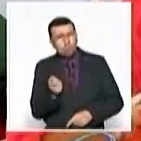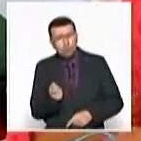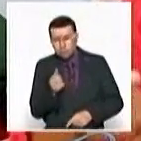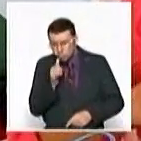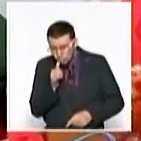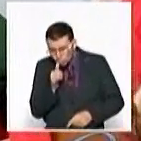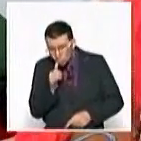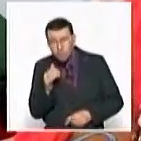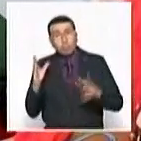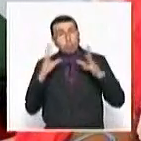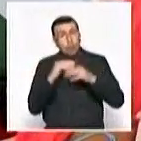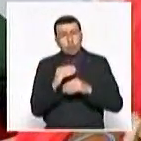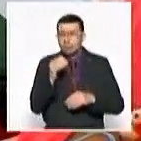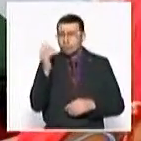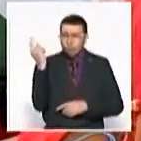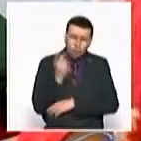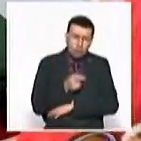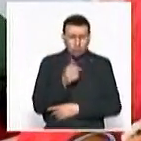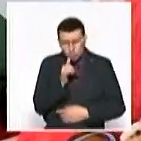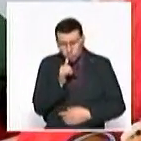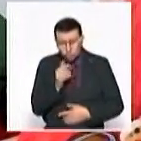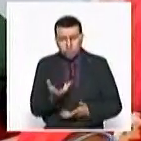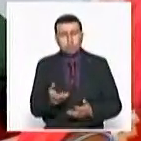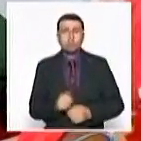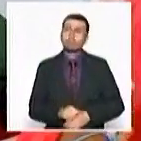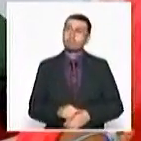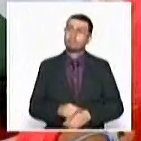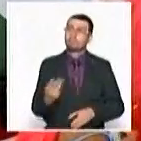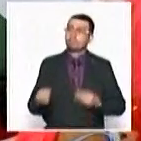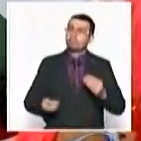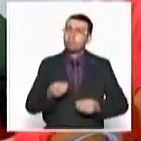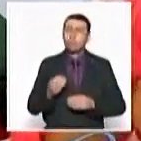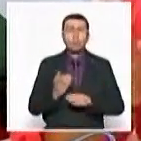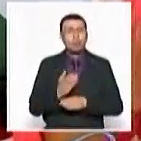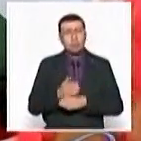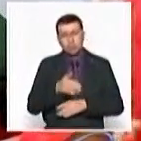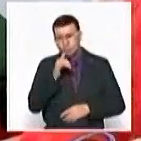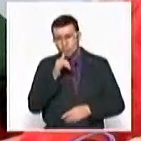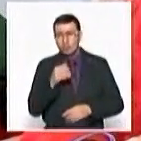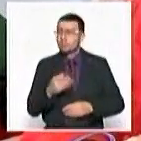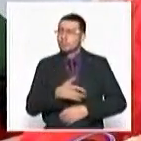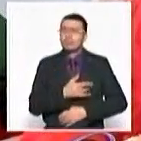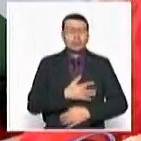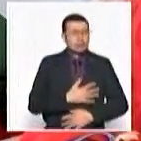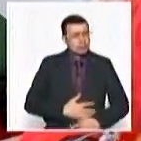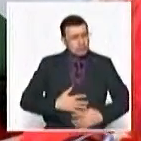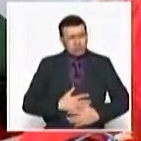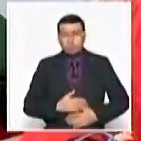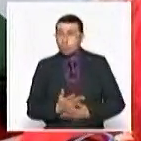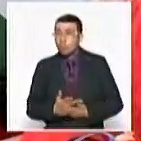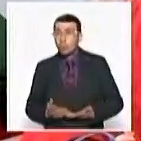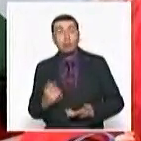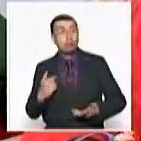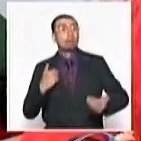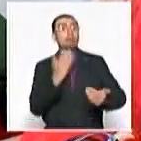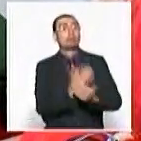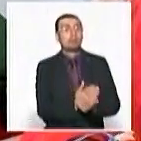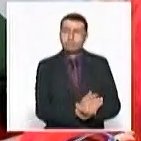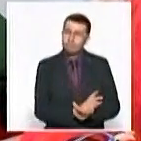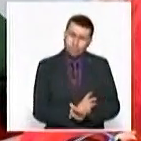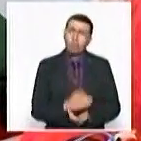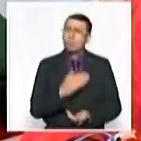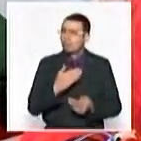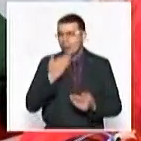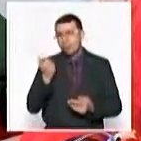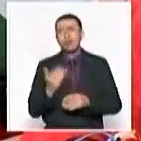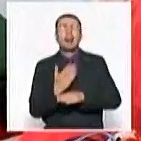orinan toda la noche, les da problemas para orinar y tienen mil síntomas. No deberían de esperar esto. Entonces,